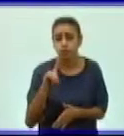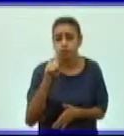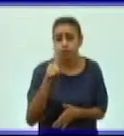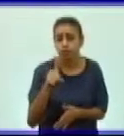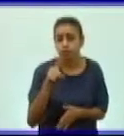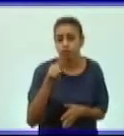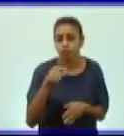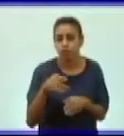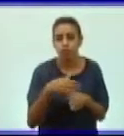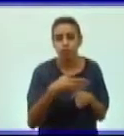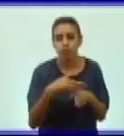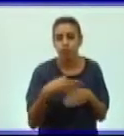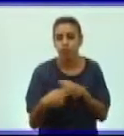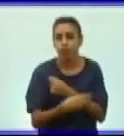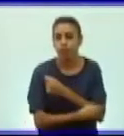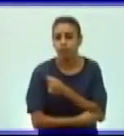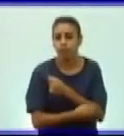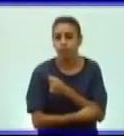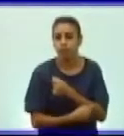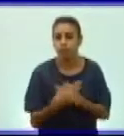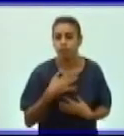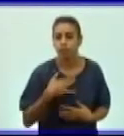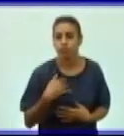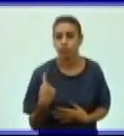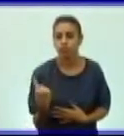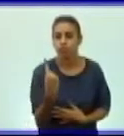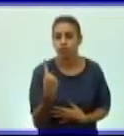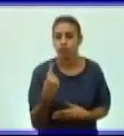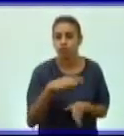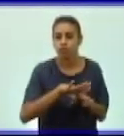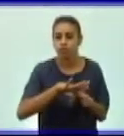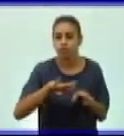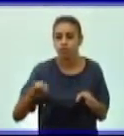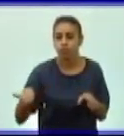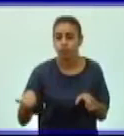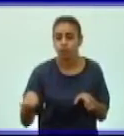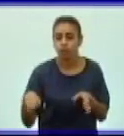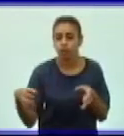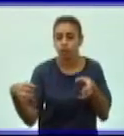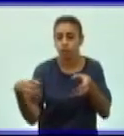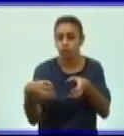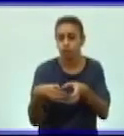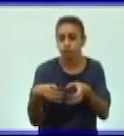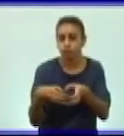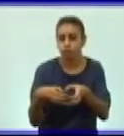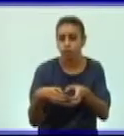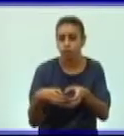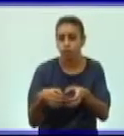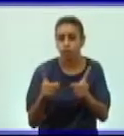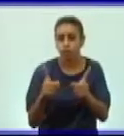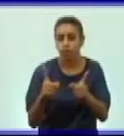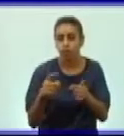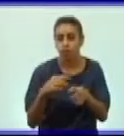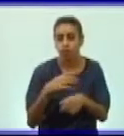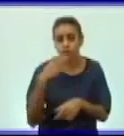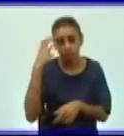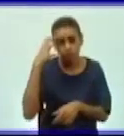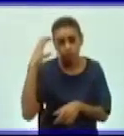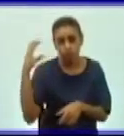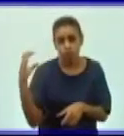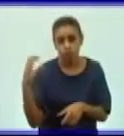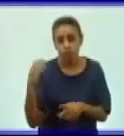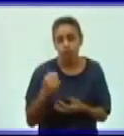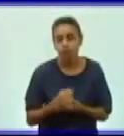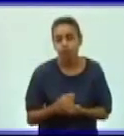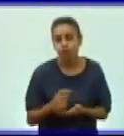estados se declaren estados independientes, se separen de la Unión de Repúblicas Socialistas. Damos unos segundos más para que usted termine de